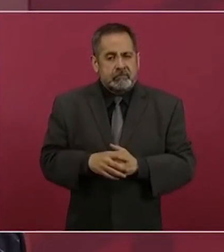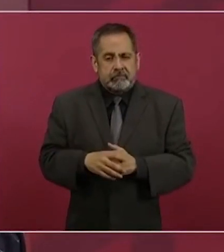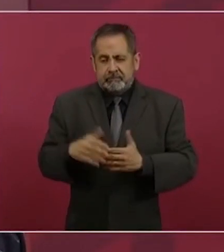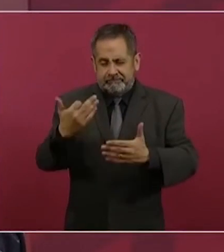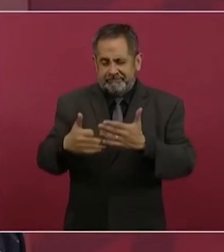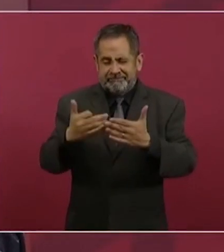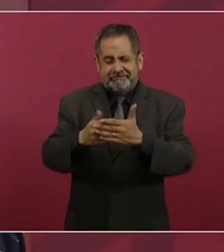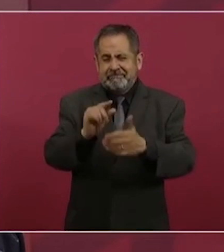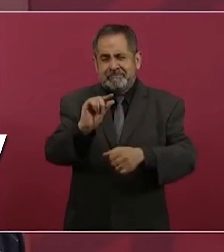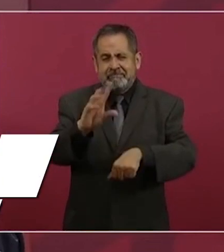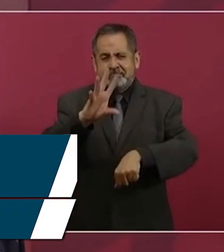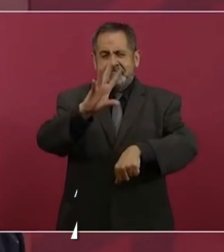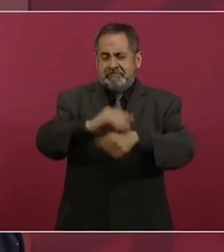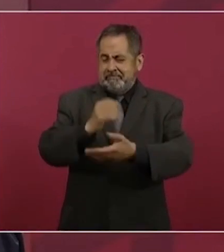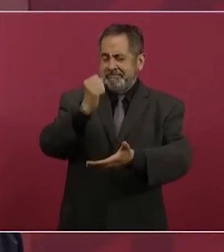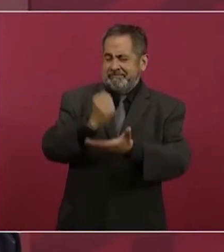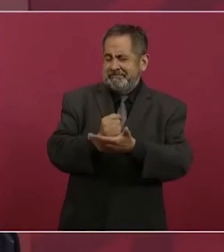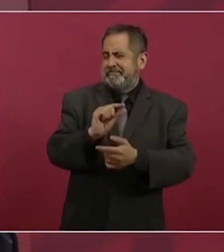liberación